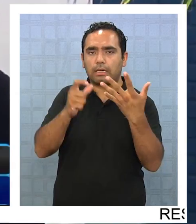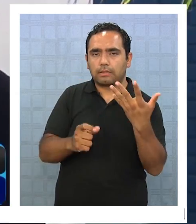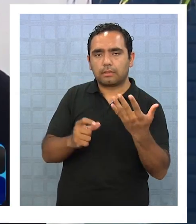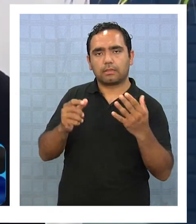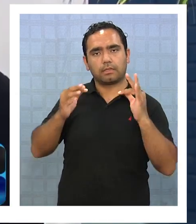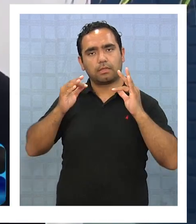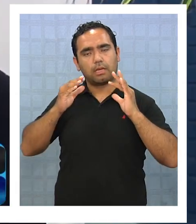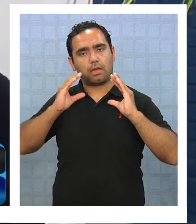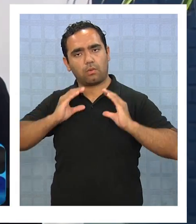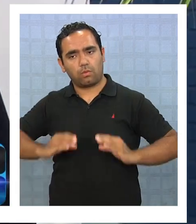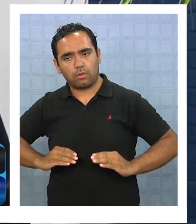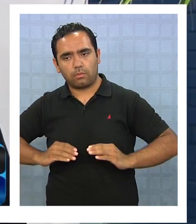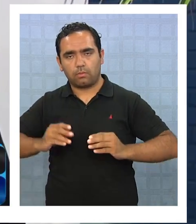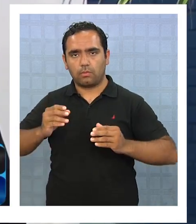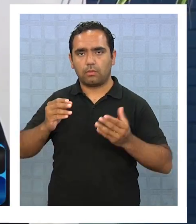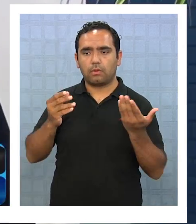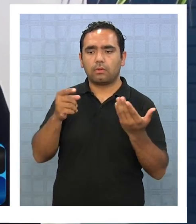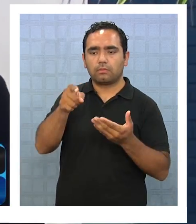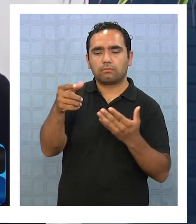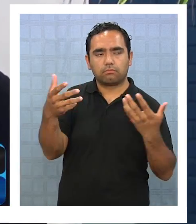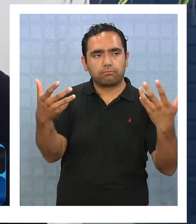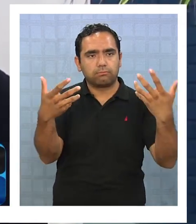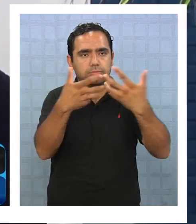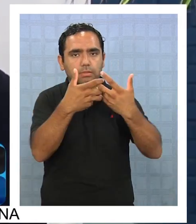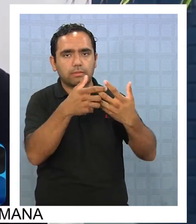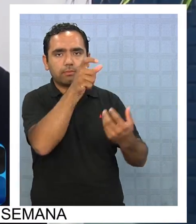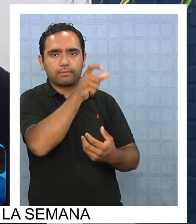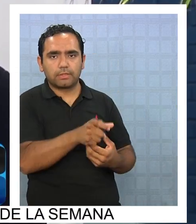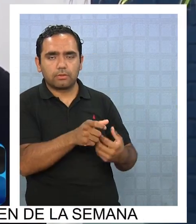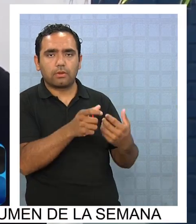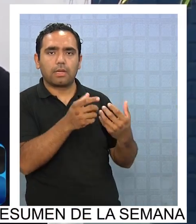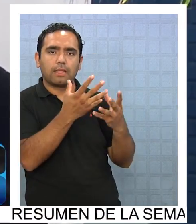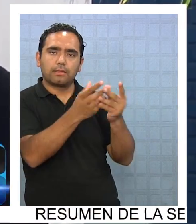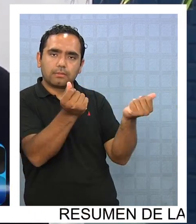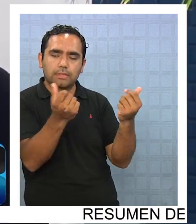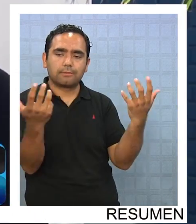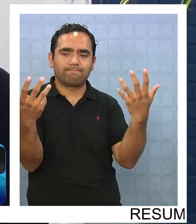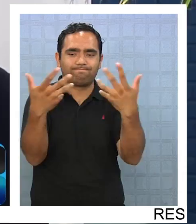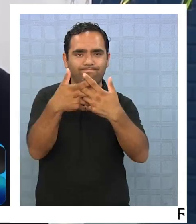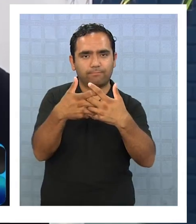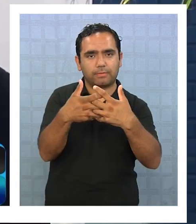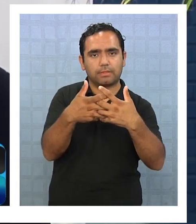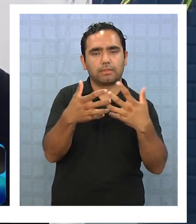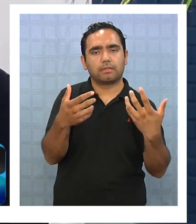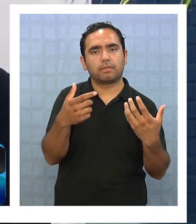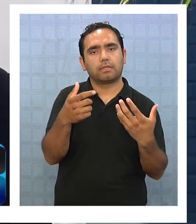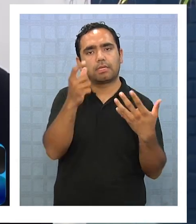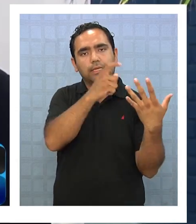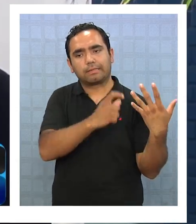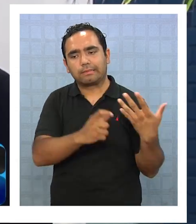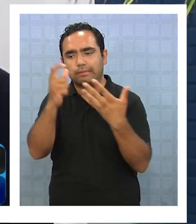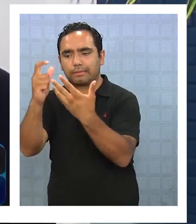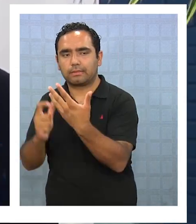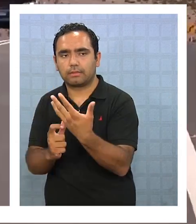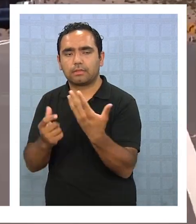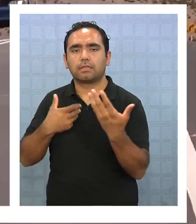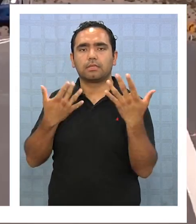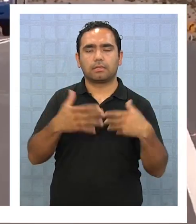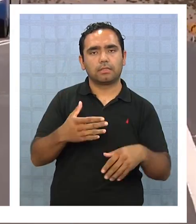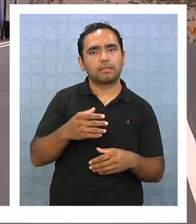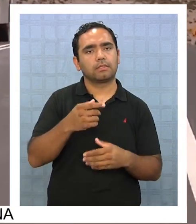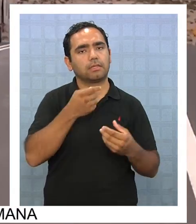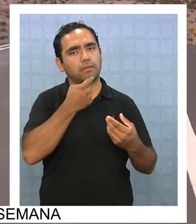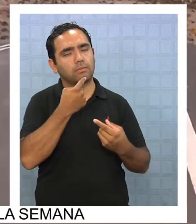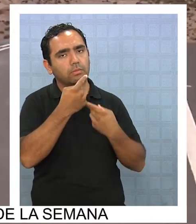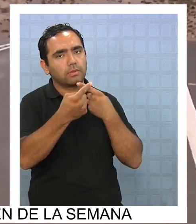físicas de la víctima son coincidentes con la persona desaparecida, estamos en este momento en coordinación también con el cónsul de República Dominicana,